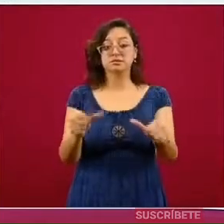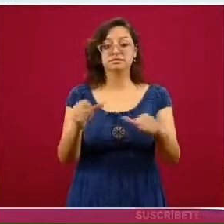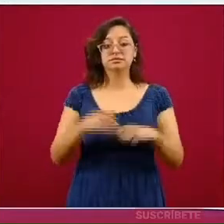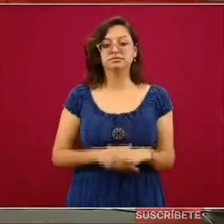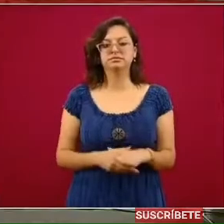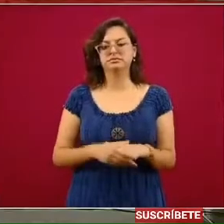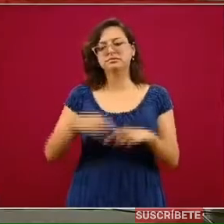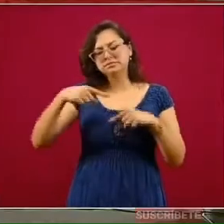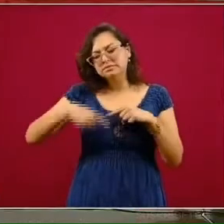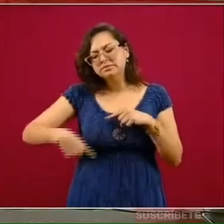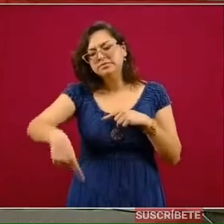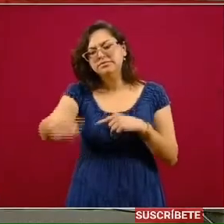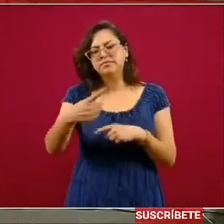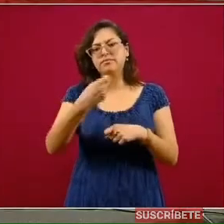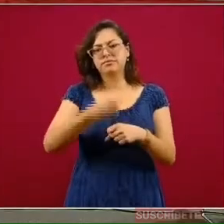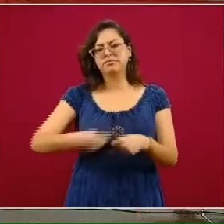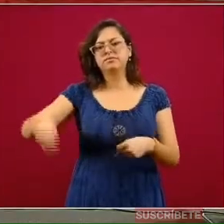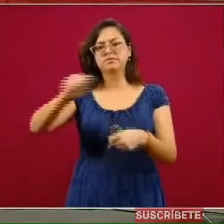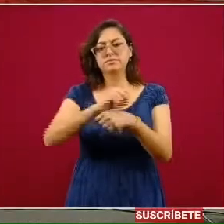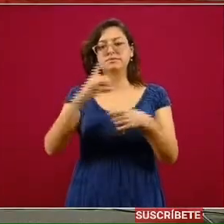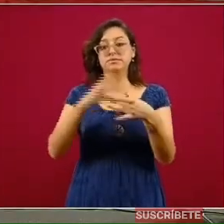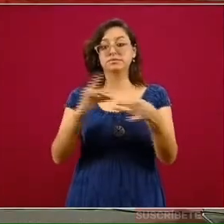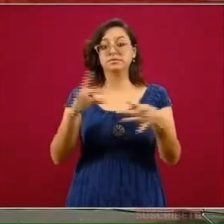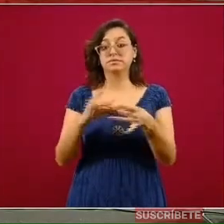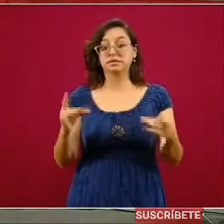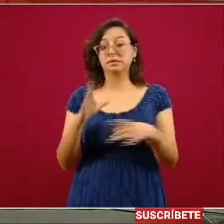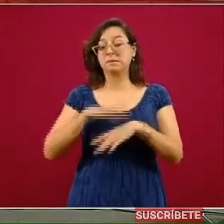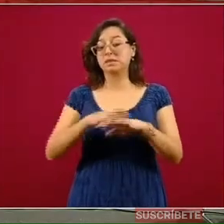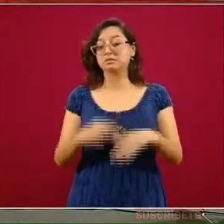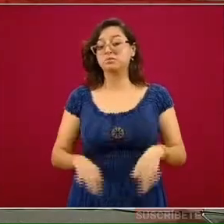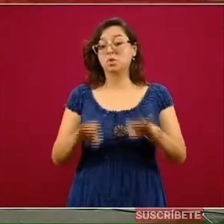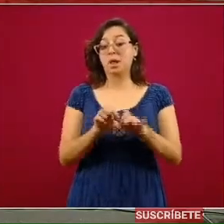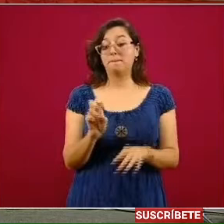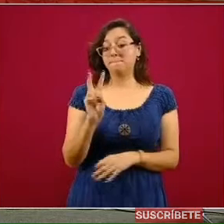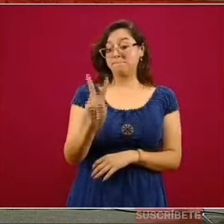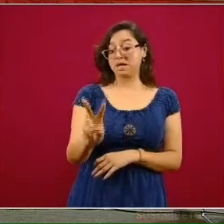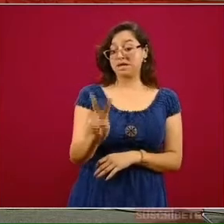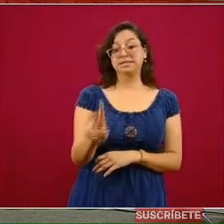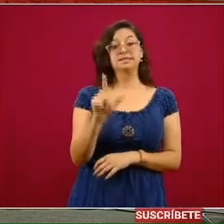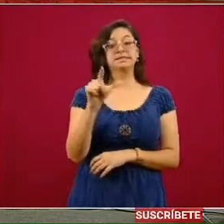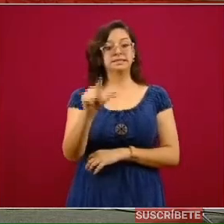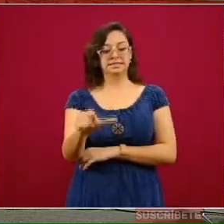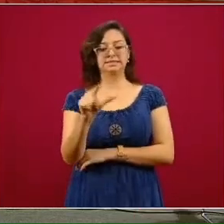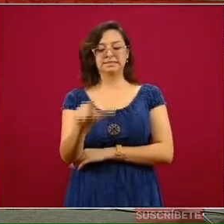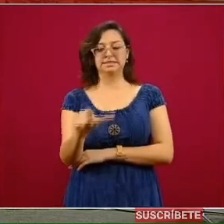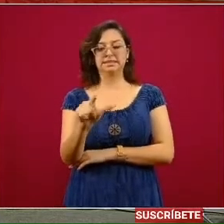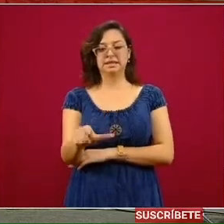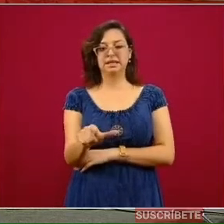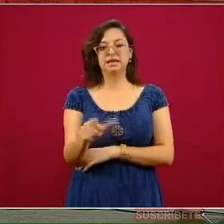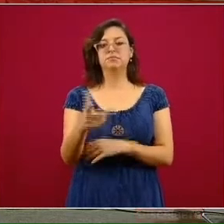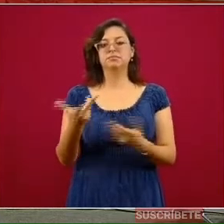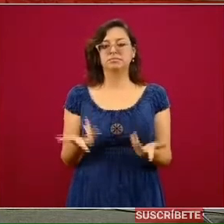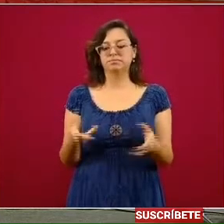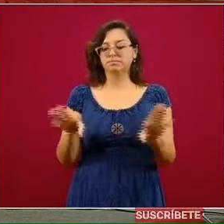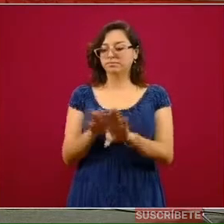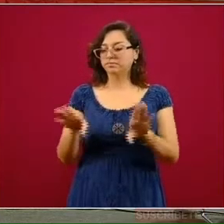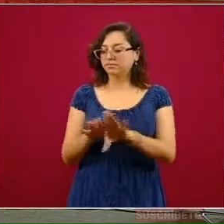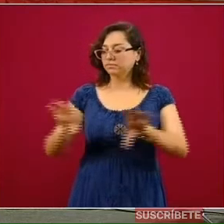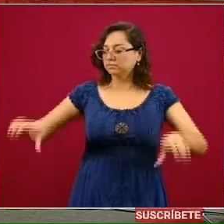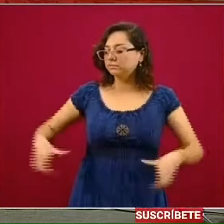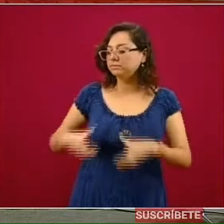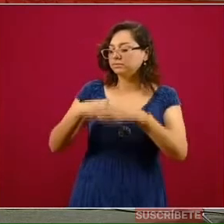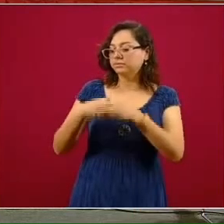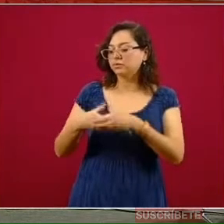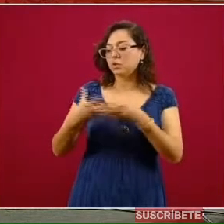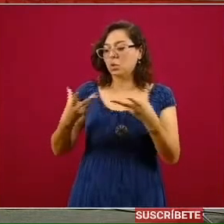semana comentaremos de manera específica el viernes 17 una iniciativa de acción comunitaria que